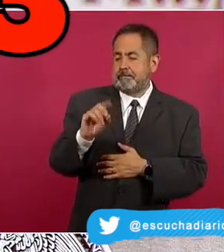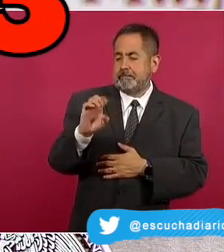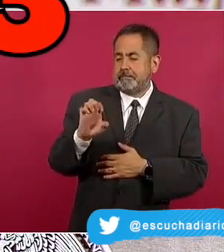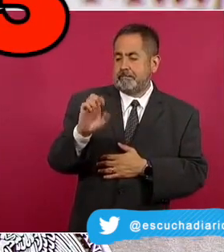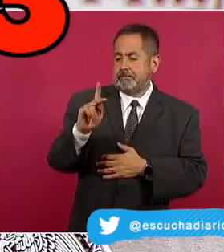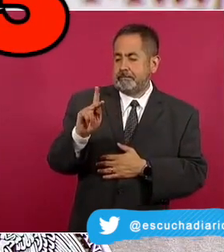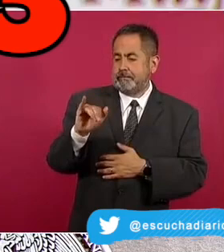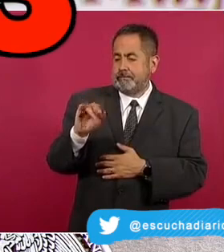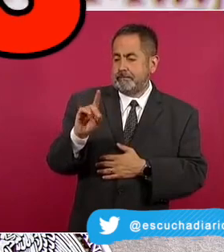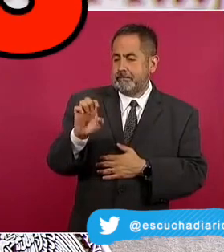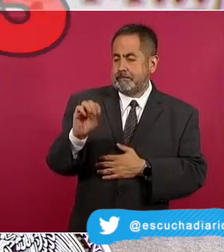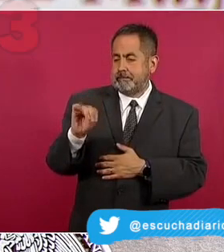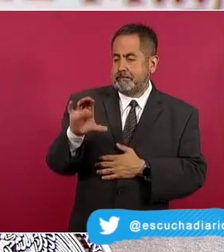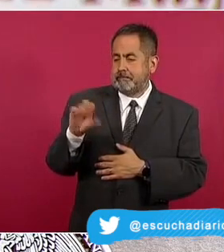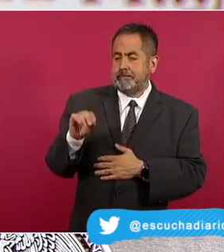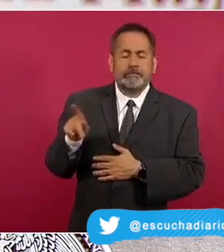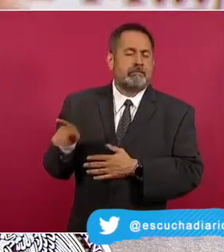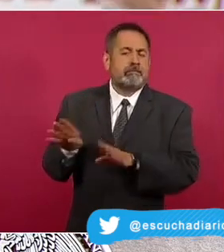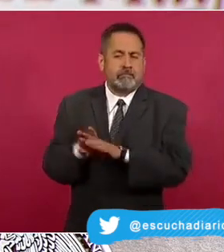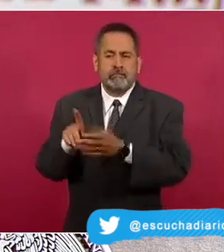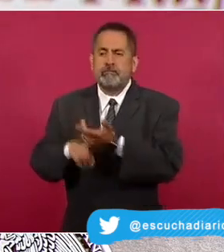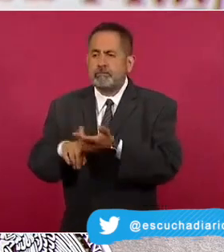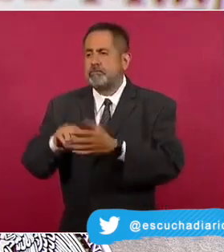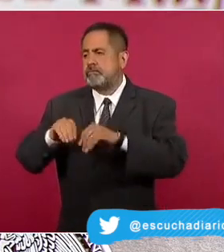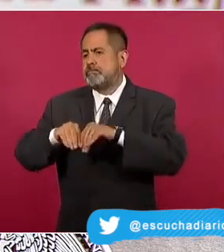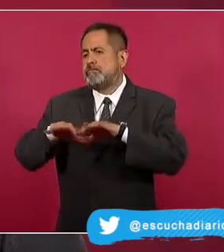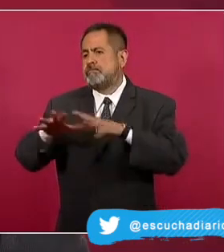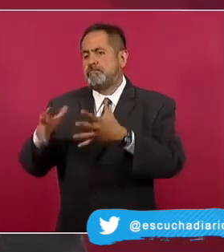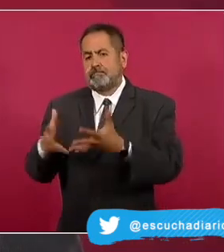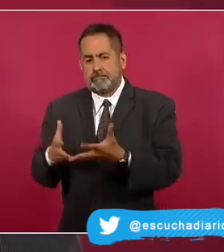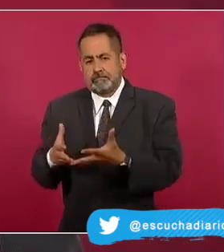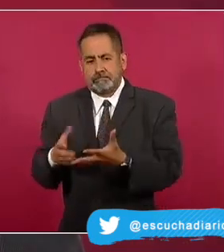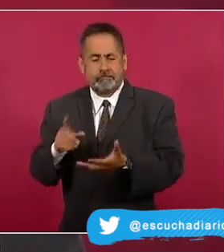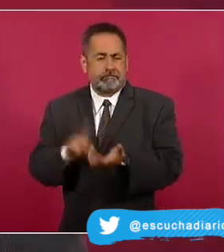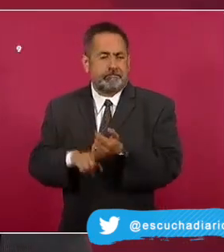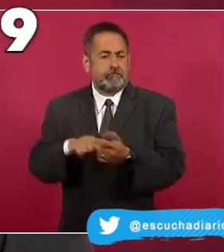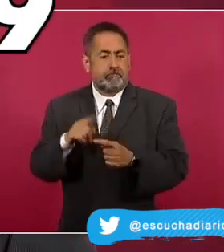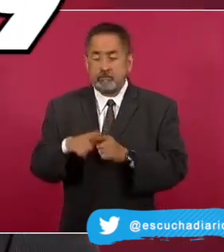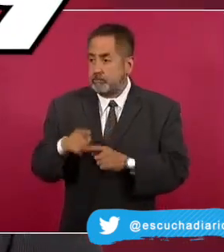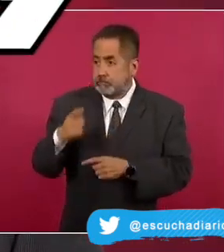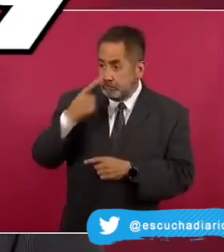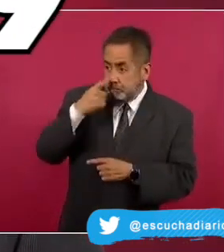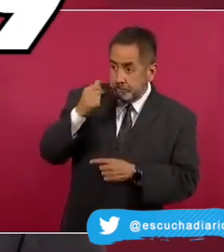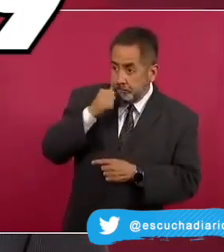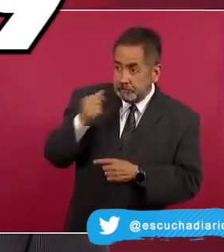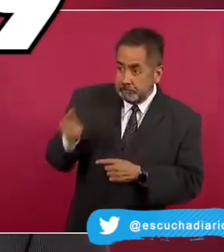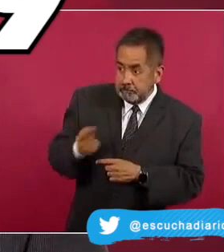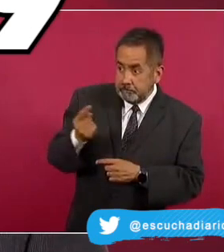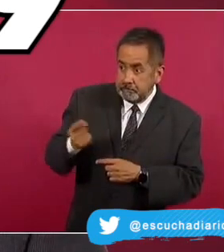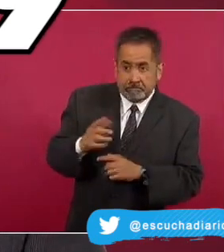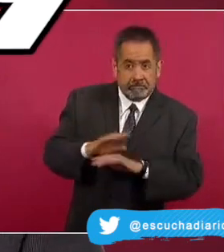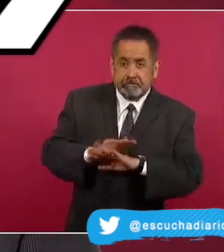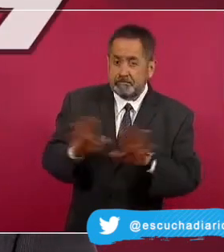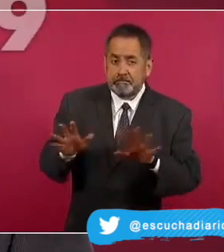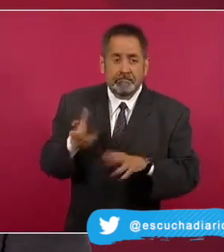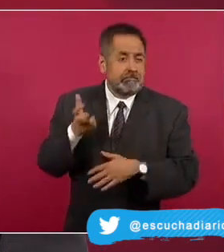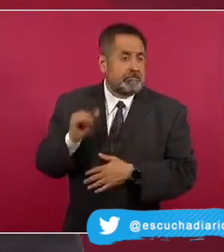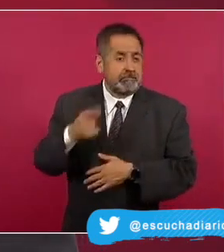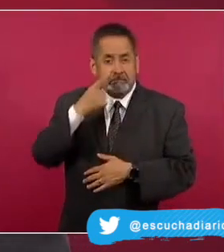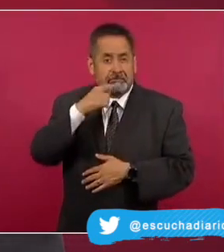nuevos casos de kobe 19 en todo el país y a nivel nacional en 91 mil 559 casos